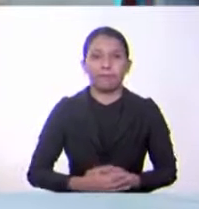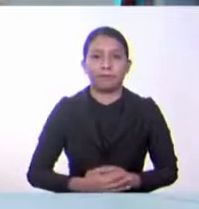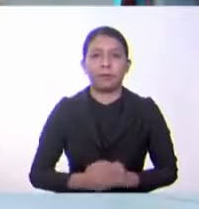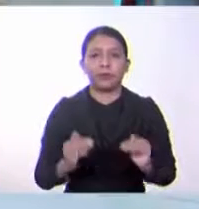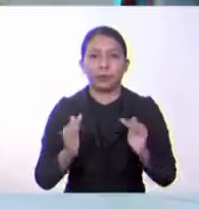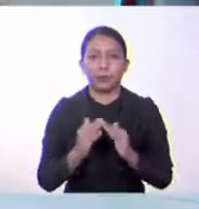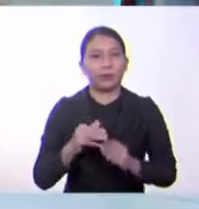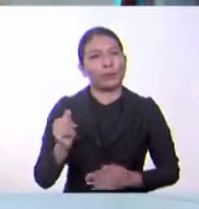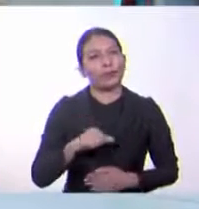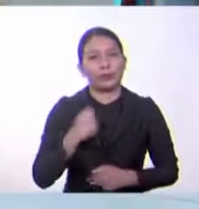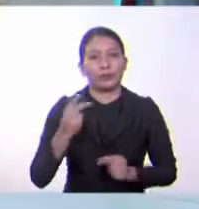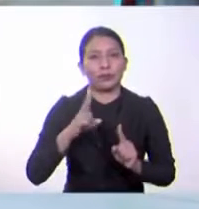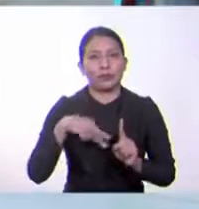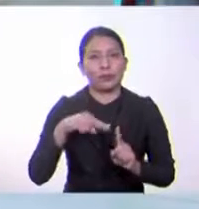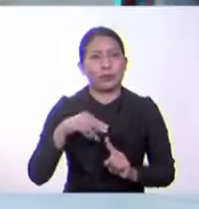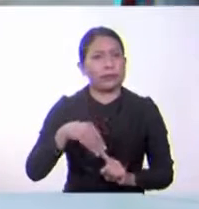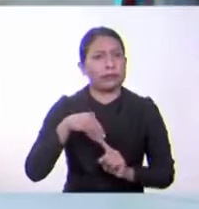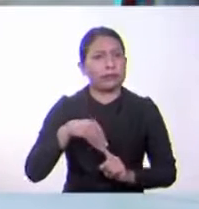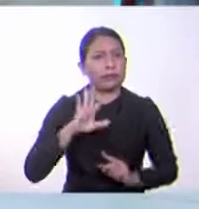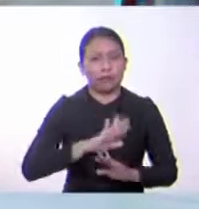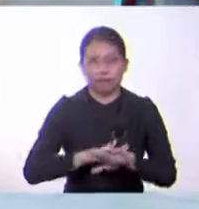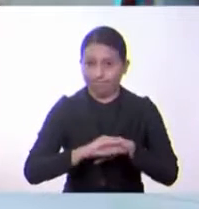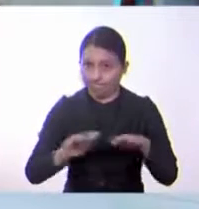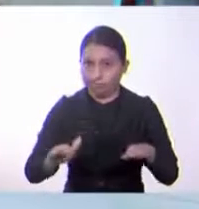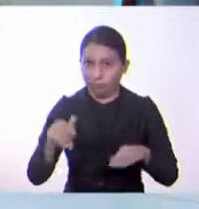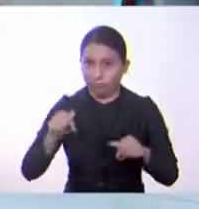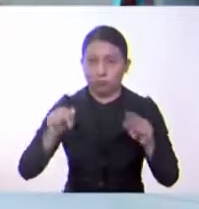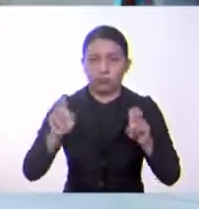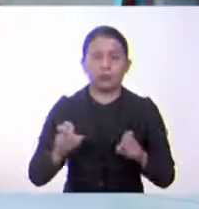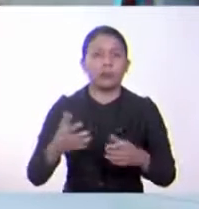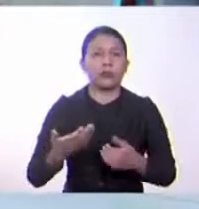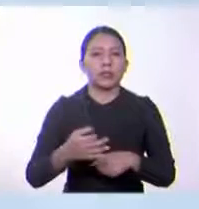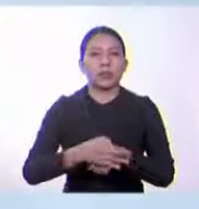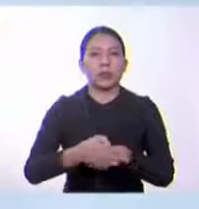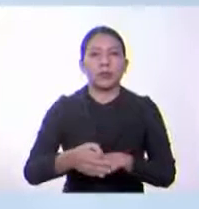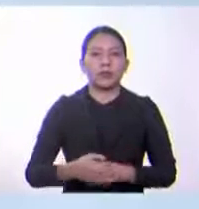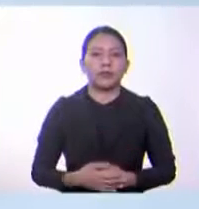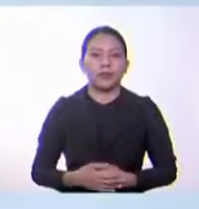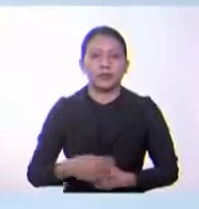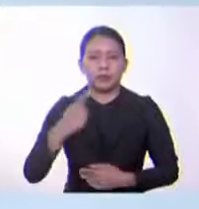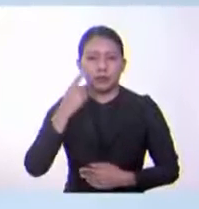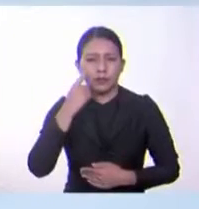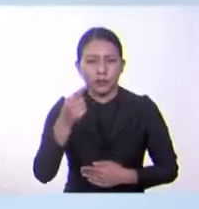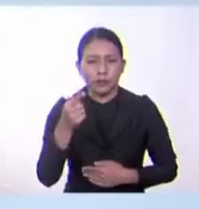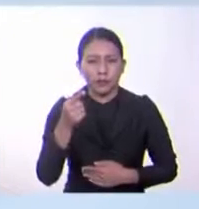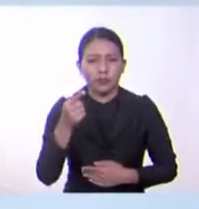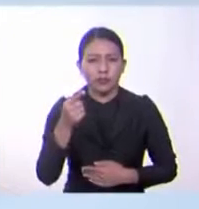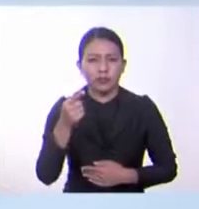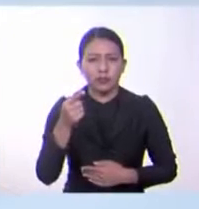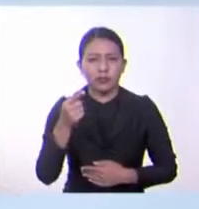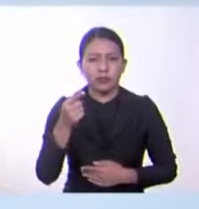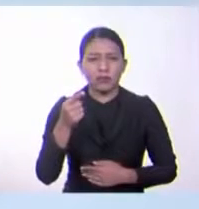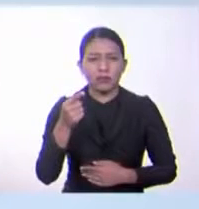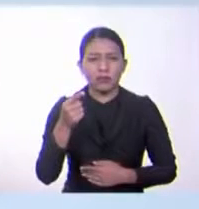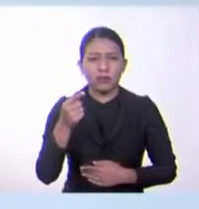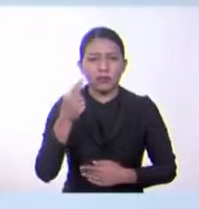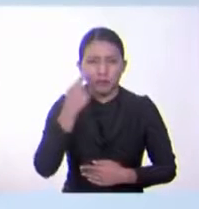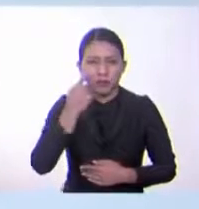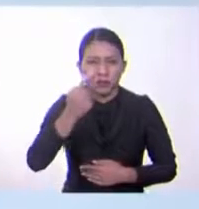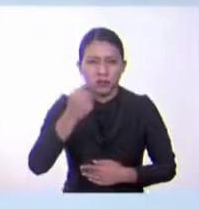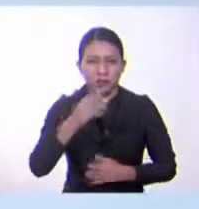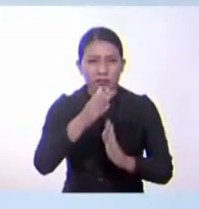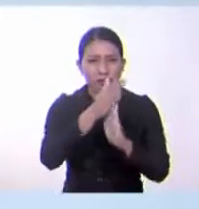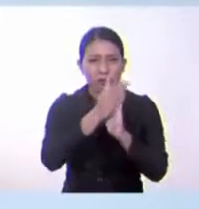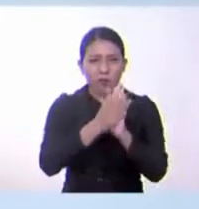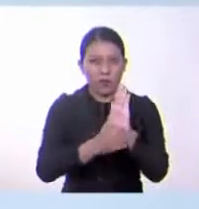otra característica especial para ir finalizando con esta célula son estas aperturas que podemos ver en la pared celular,